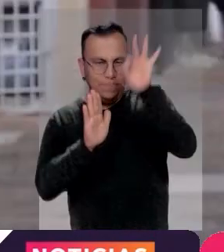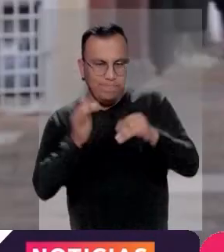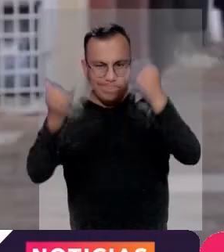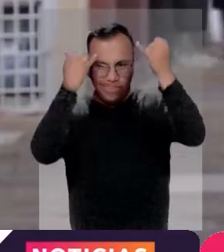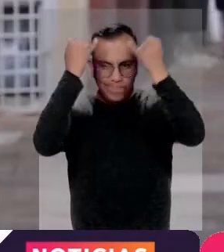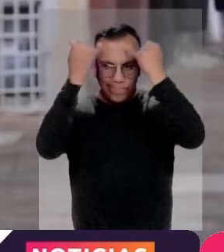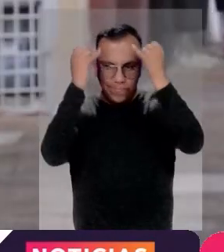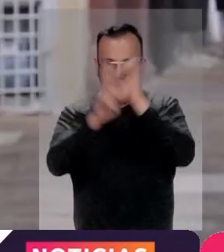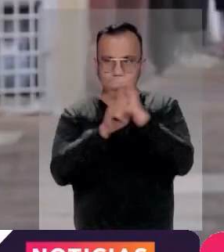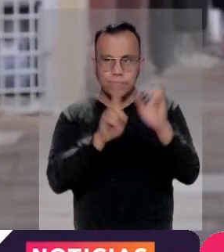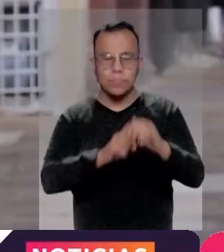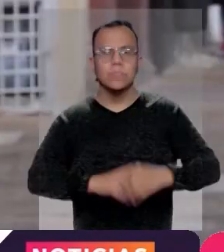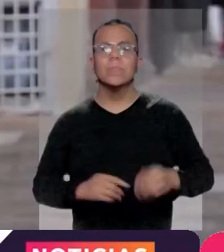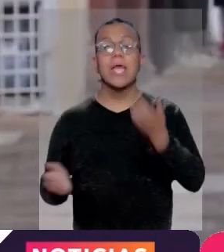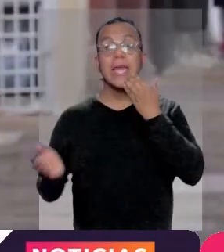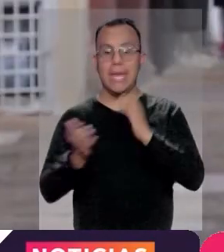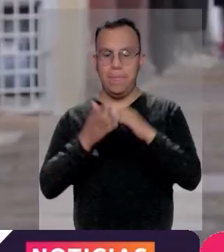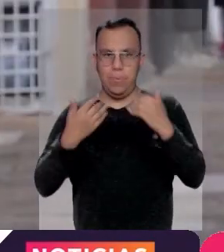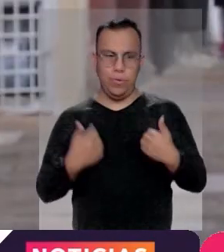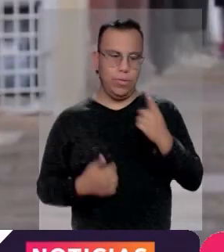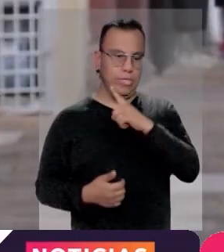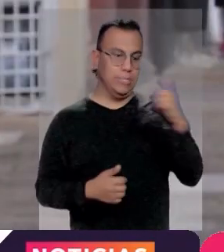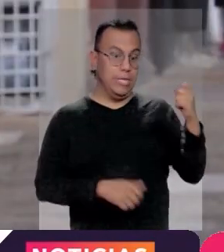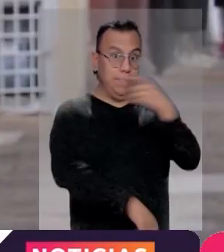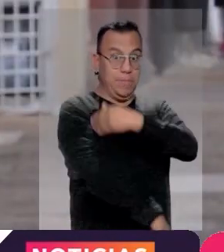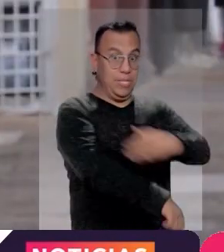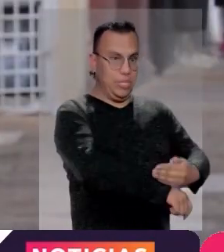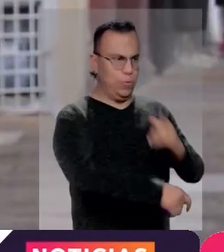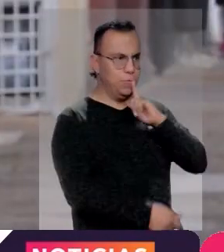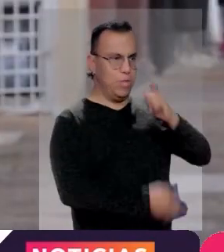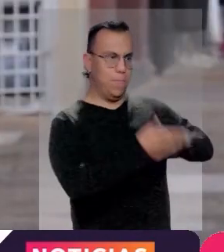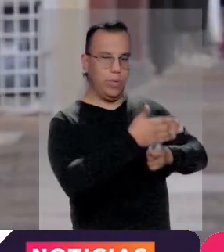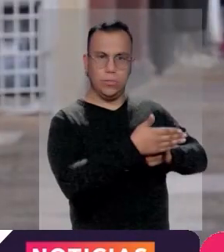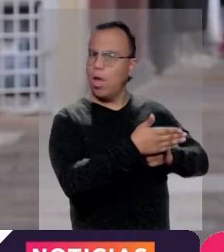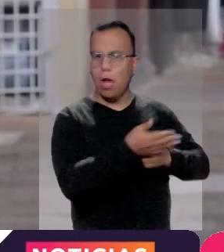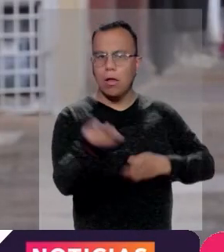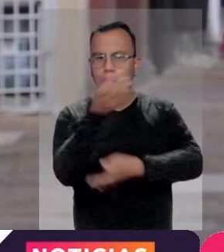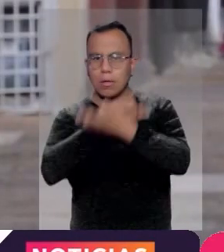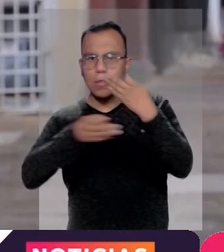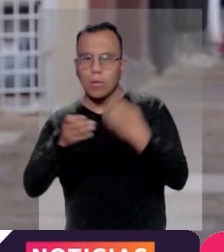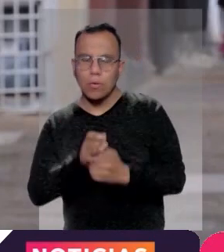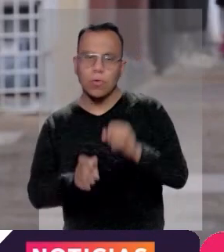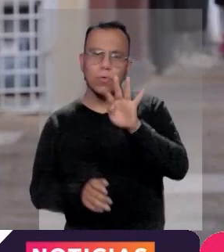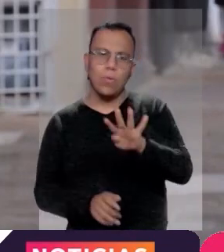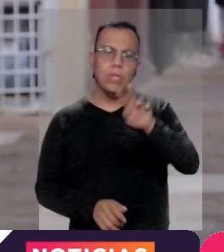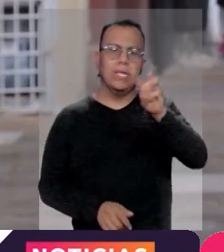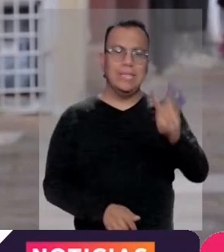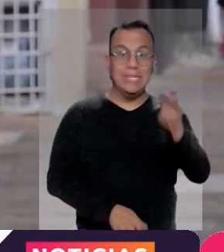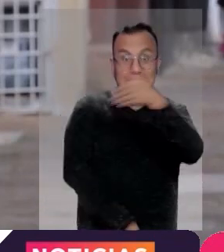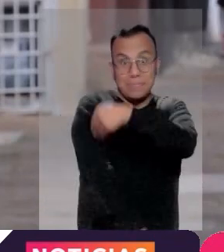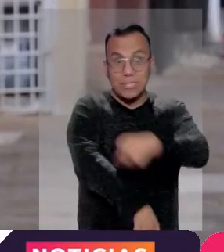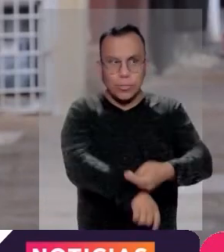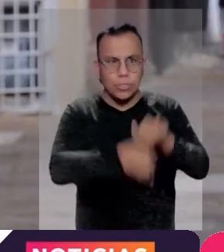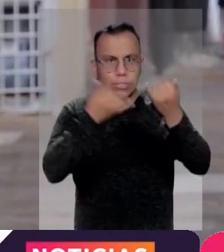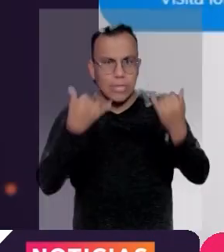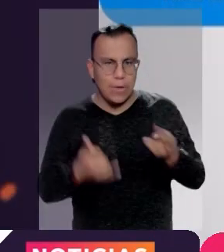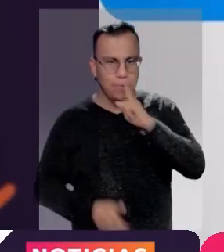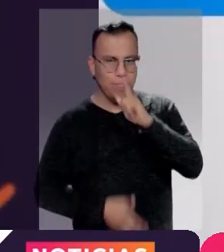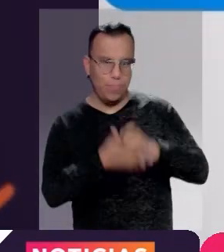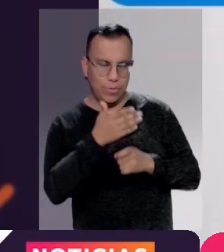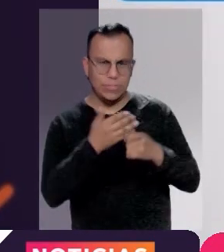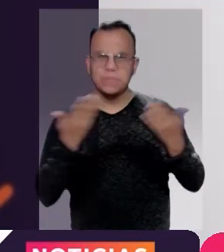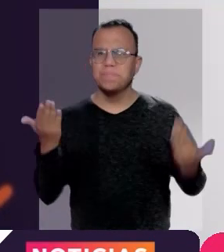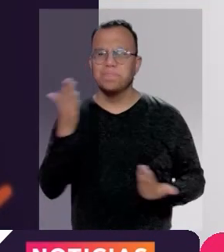creativa. Por ejemplo, si ahora pagas 100 millones de pesos, con este apoyo tan solo pagarás 43 millones de pesos en impuestos.